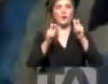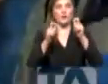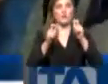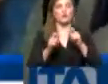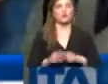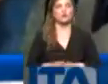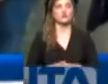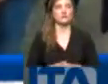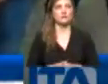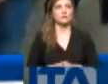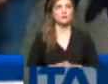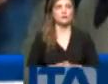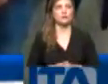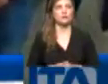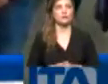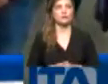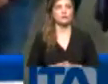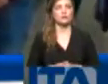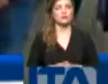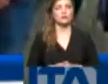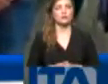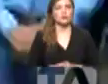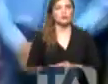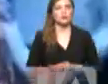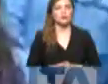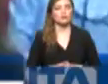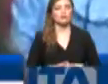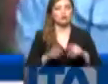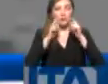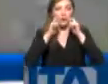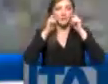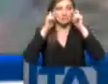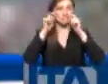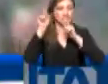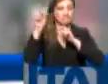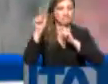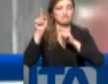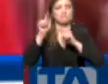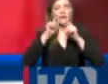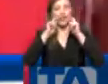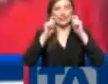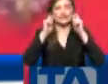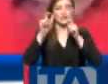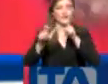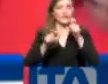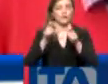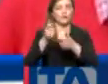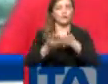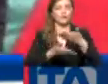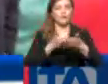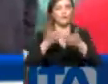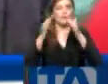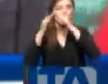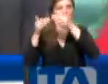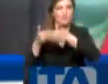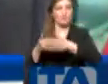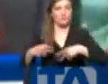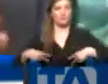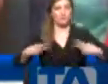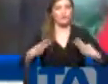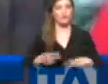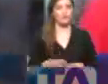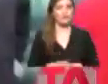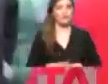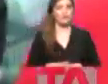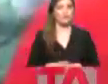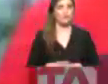Compañeros y amigos televidentes, estas son las consignas de los moradores y comerciantes de Mejía aquí en la provincia de Pichincha, porque